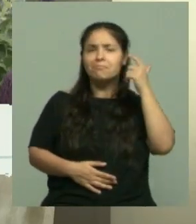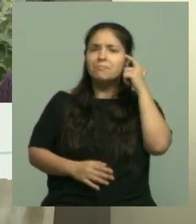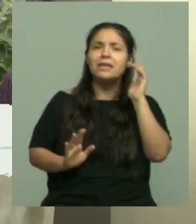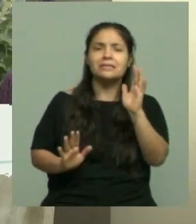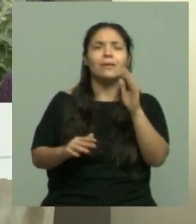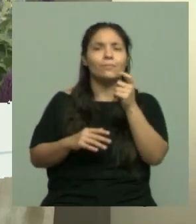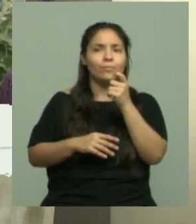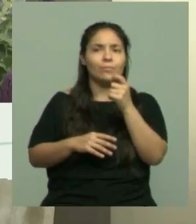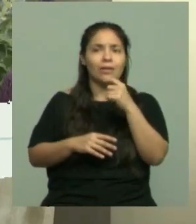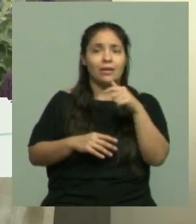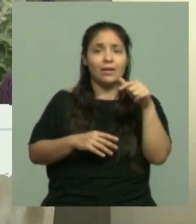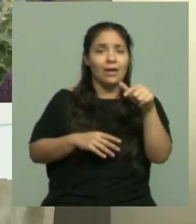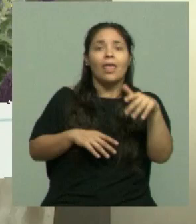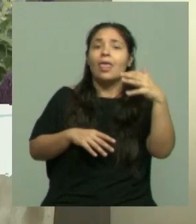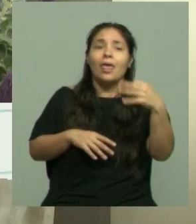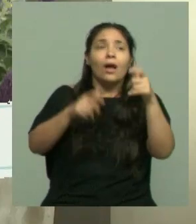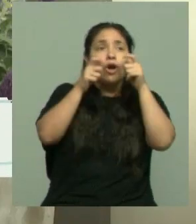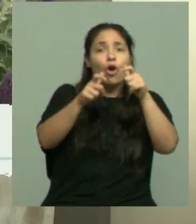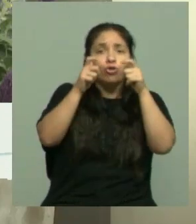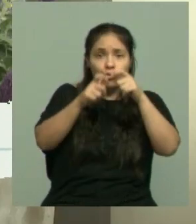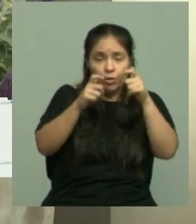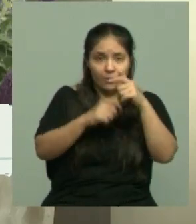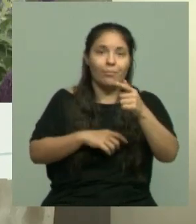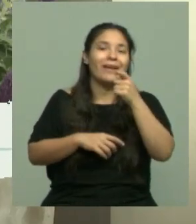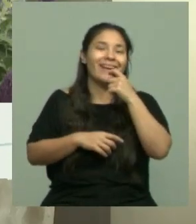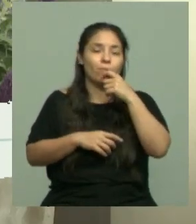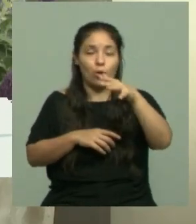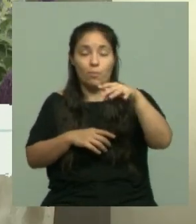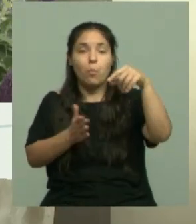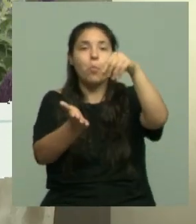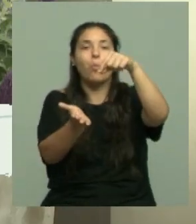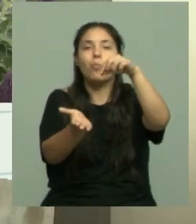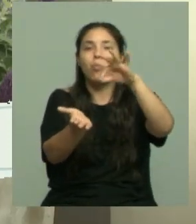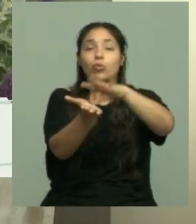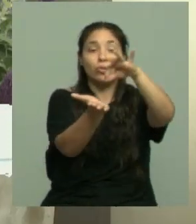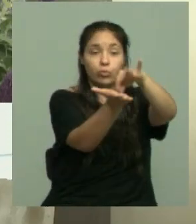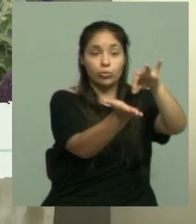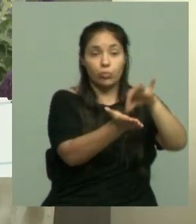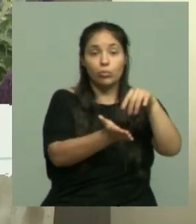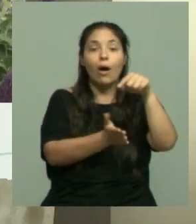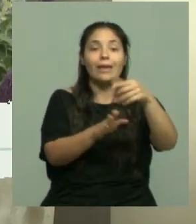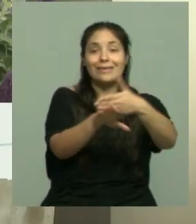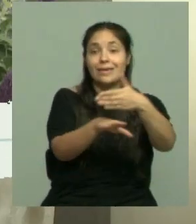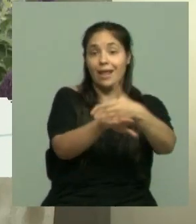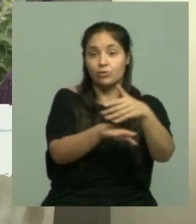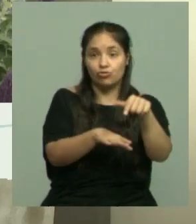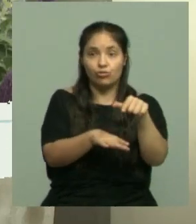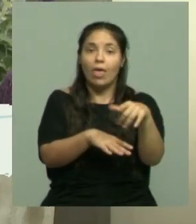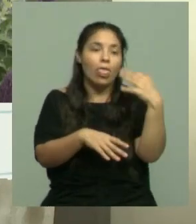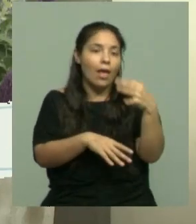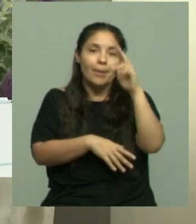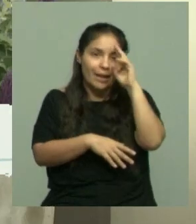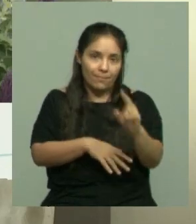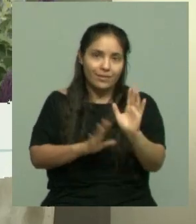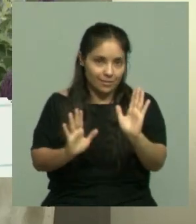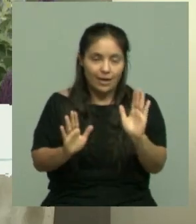ejercer ese control, ¿no? Para que los puntos que se acuerden en caso de avanzar en esto se cumplan. ¿Y por qué lo digo? Porque también se hablaba de la situación en el